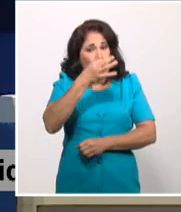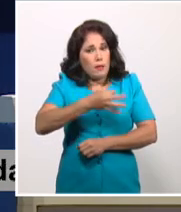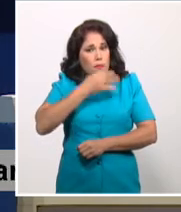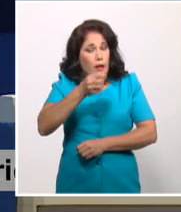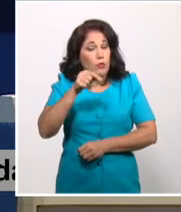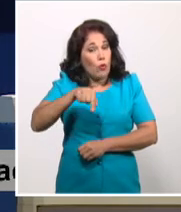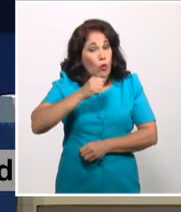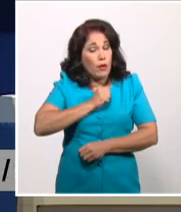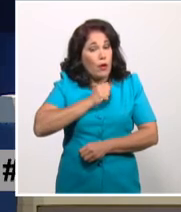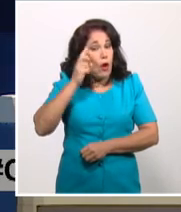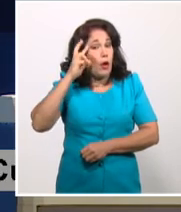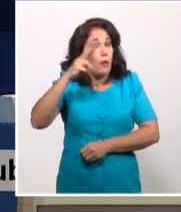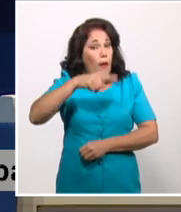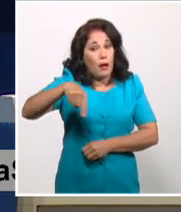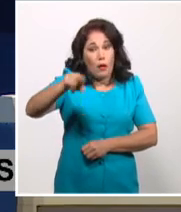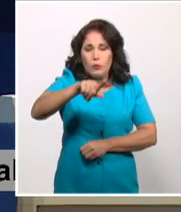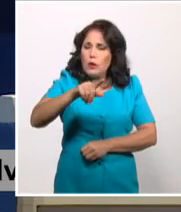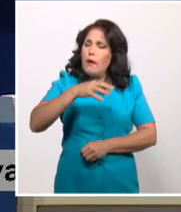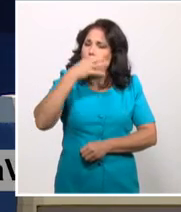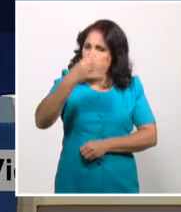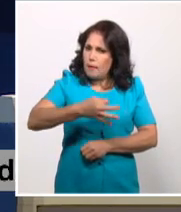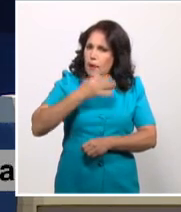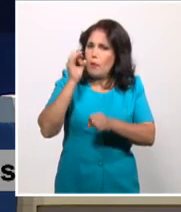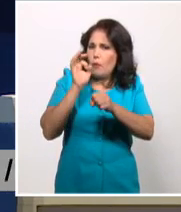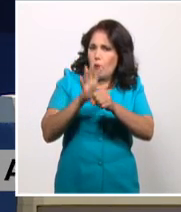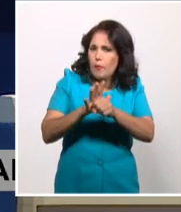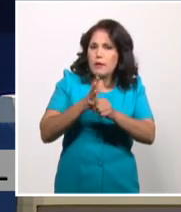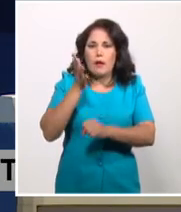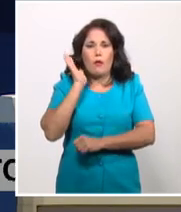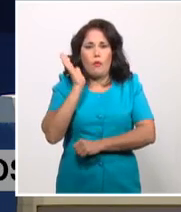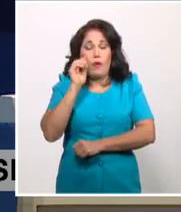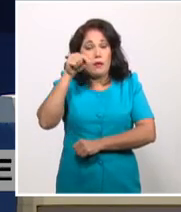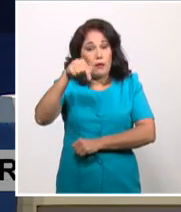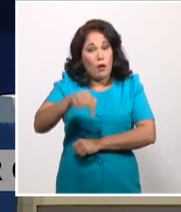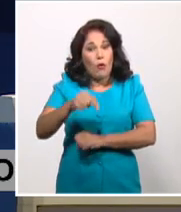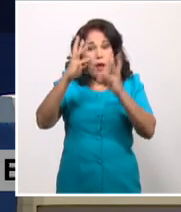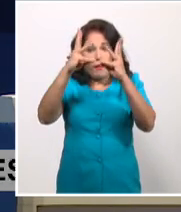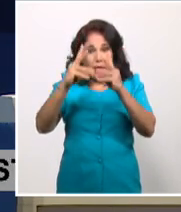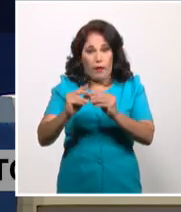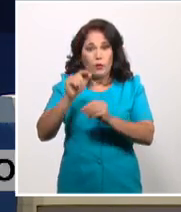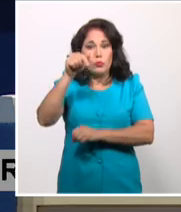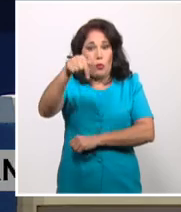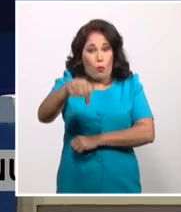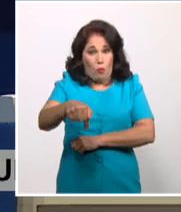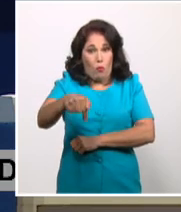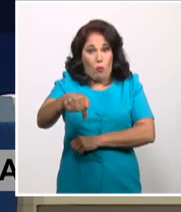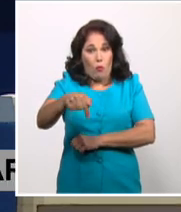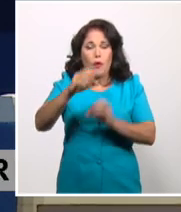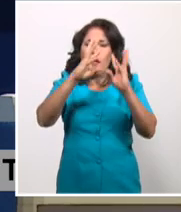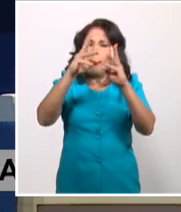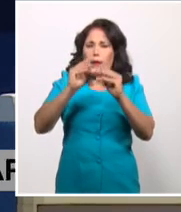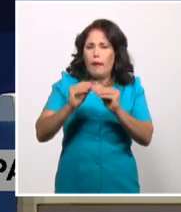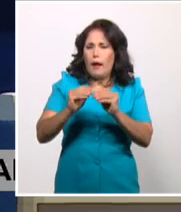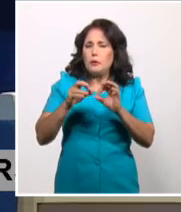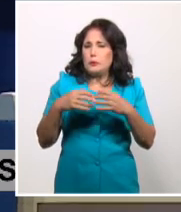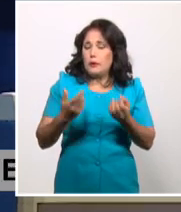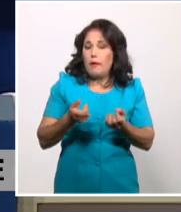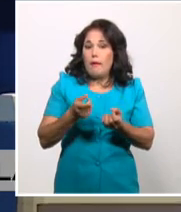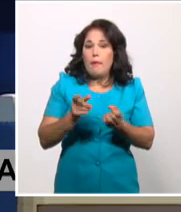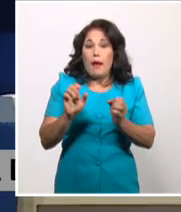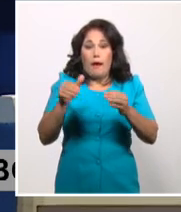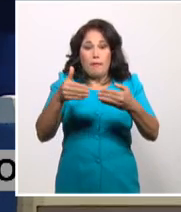recordar que, y siempre lo digo al comenzar, que estos datos que estamos dando aquí son datos que corresponden al